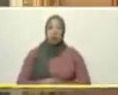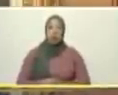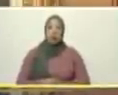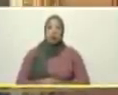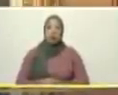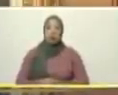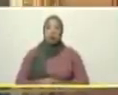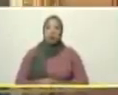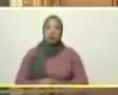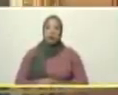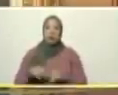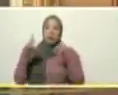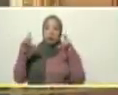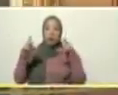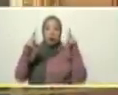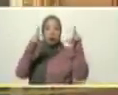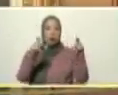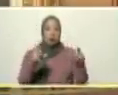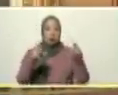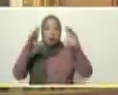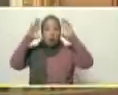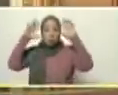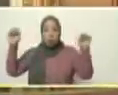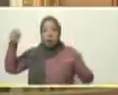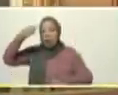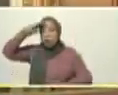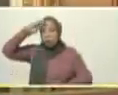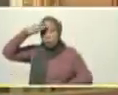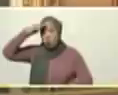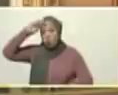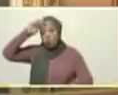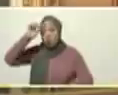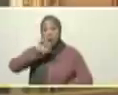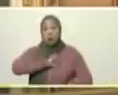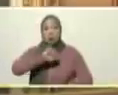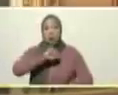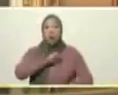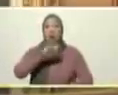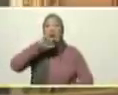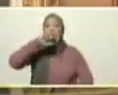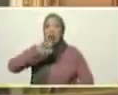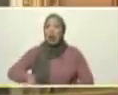de las imágenes de asalto a la embajada cubana que generaban impotencia,